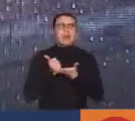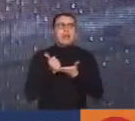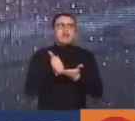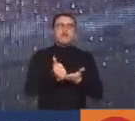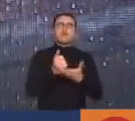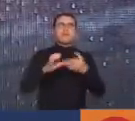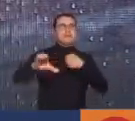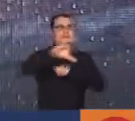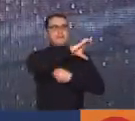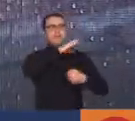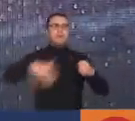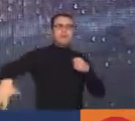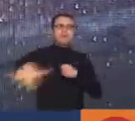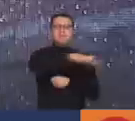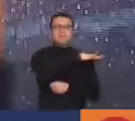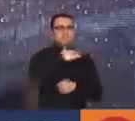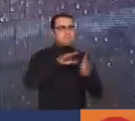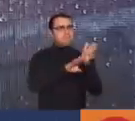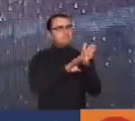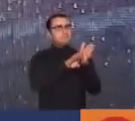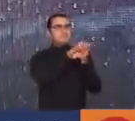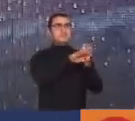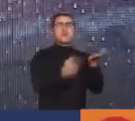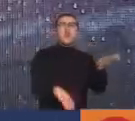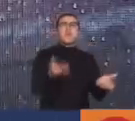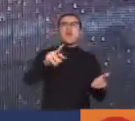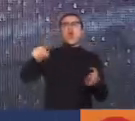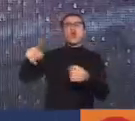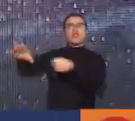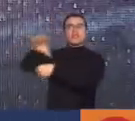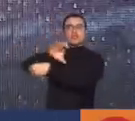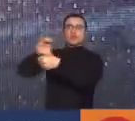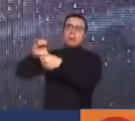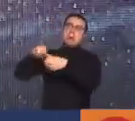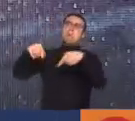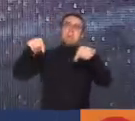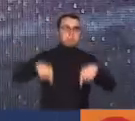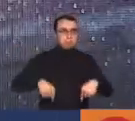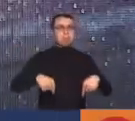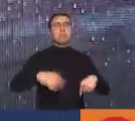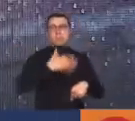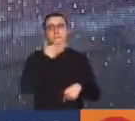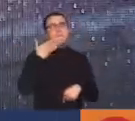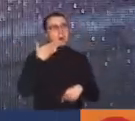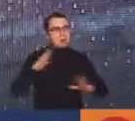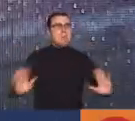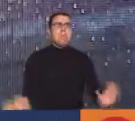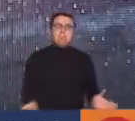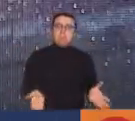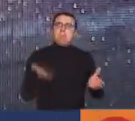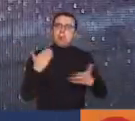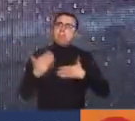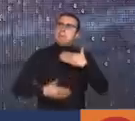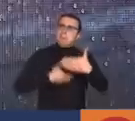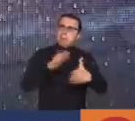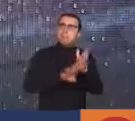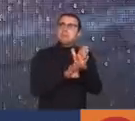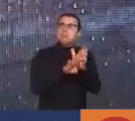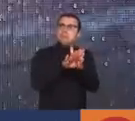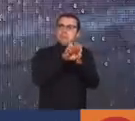ciudad, indudablemente, comparado con las otras ciudades del país. Aquí hay muchos temas de